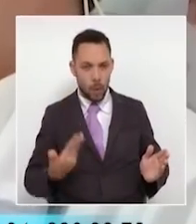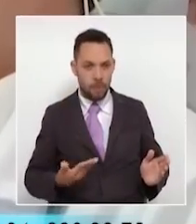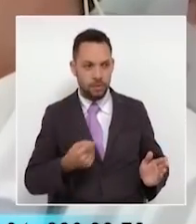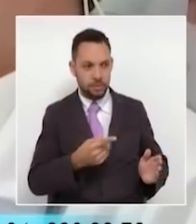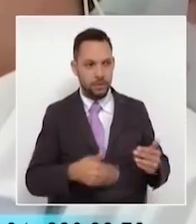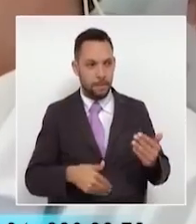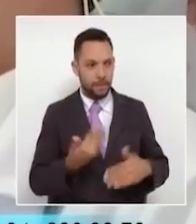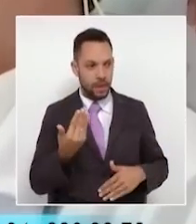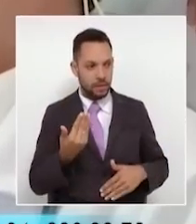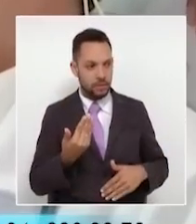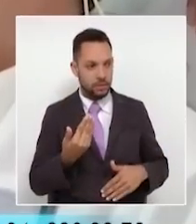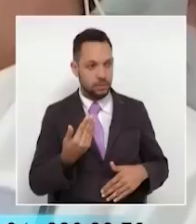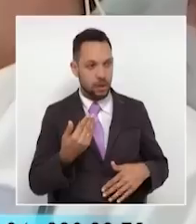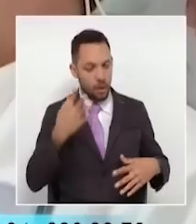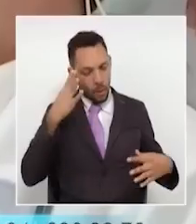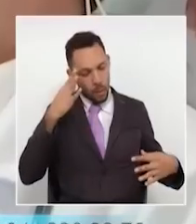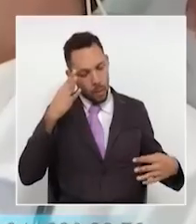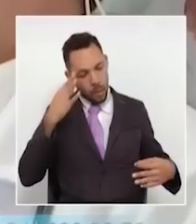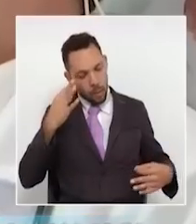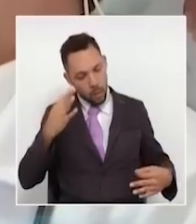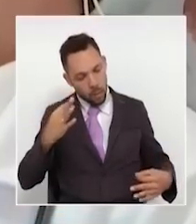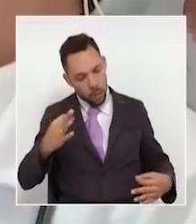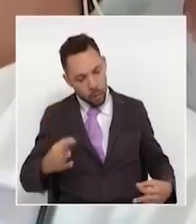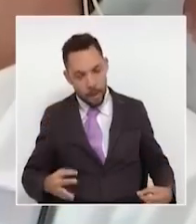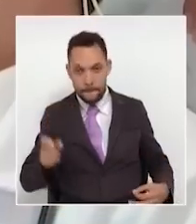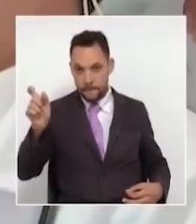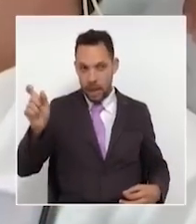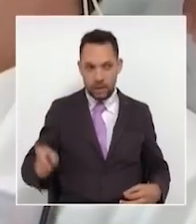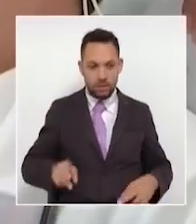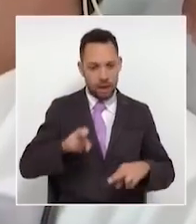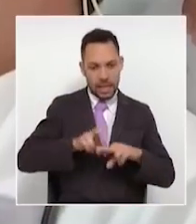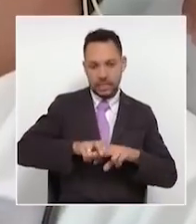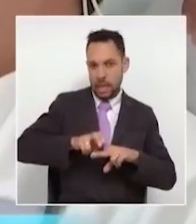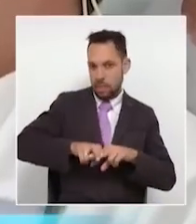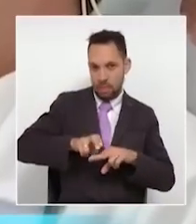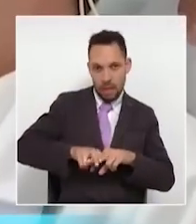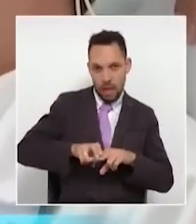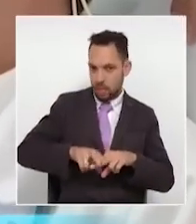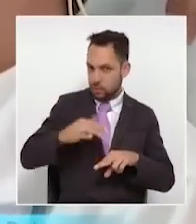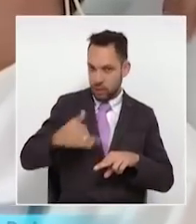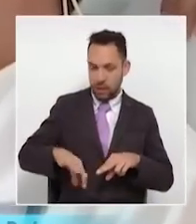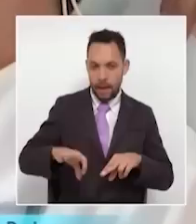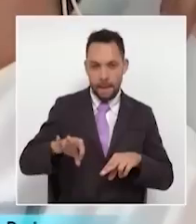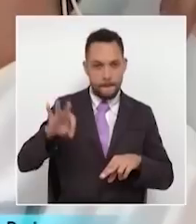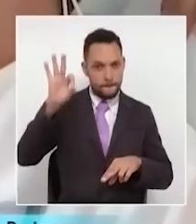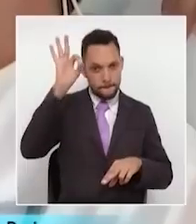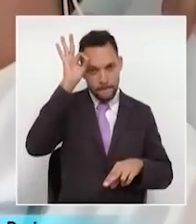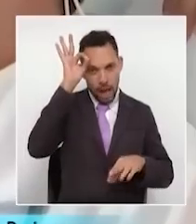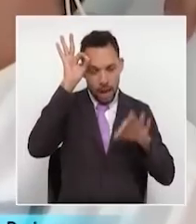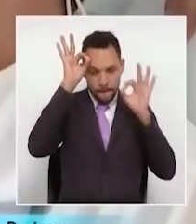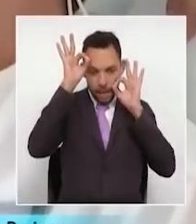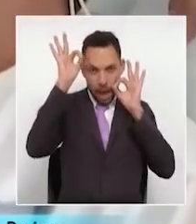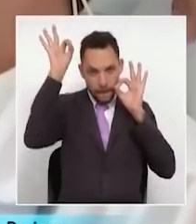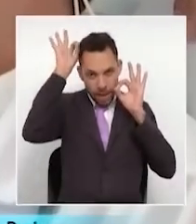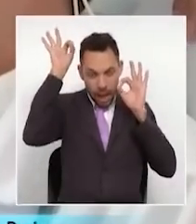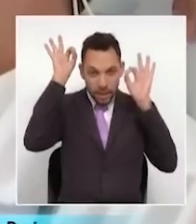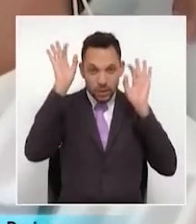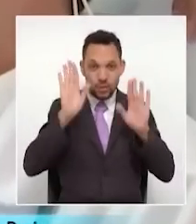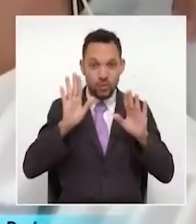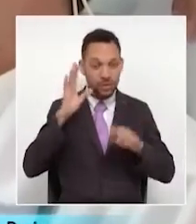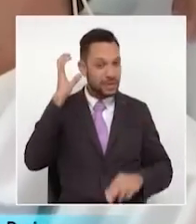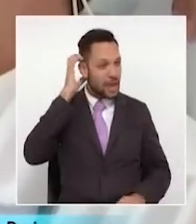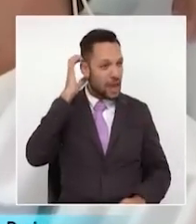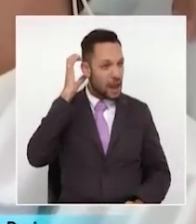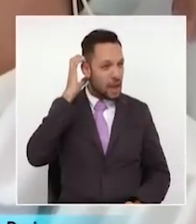está realizando la sesión el paciente está sentado con los electrodos colocados en las áreas del cerebro